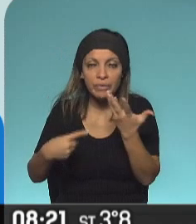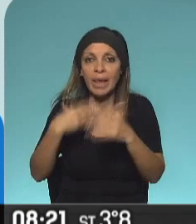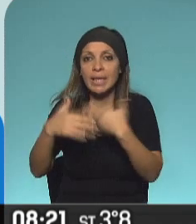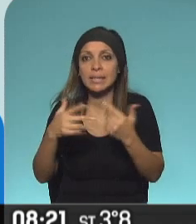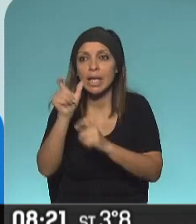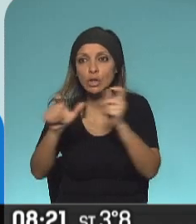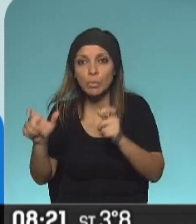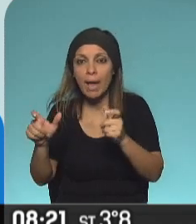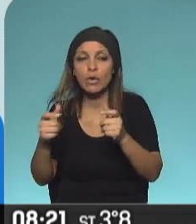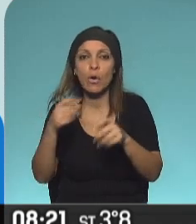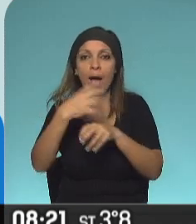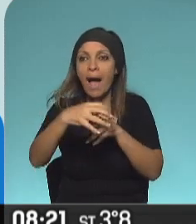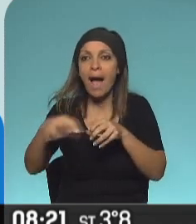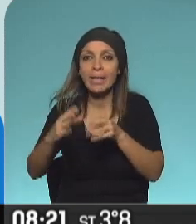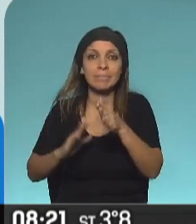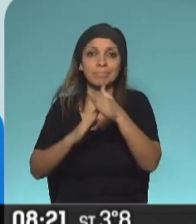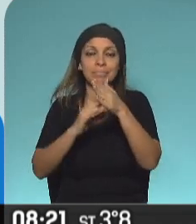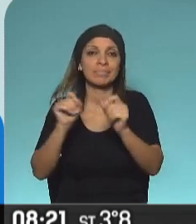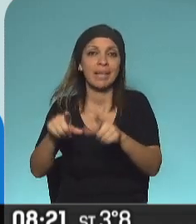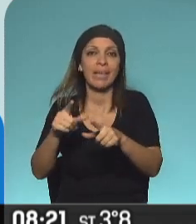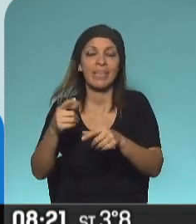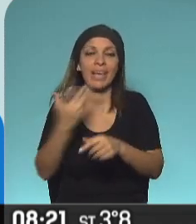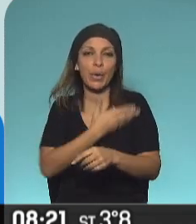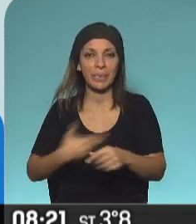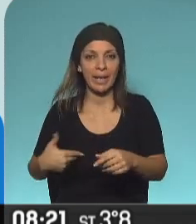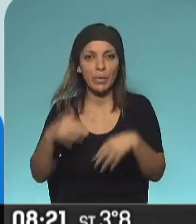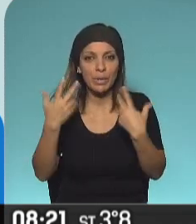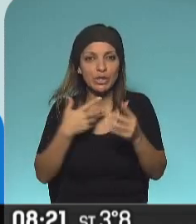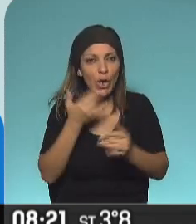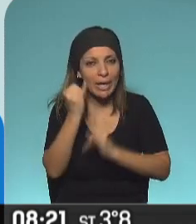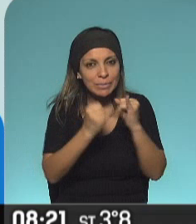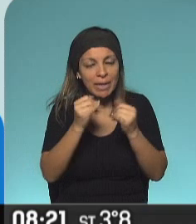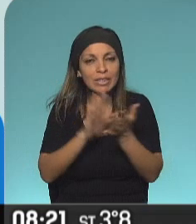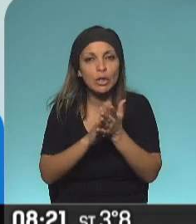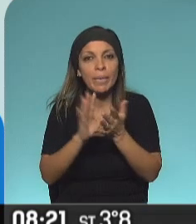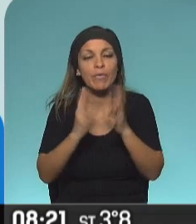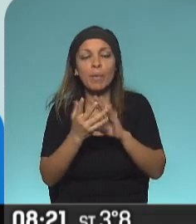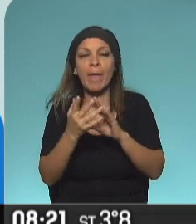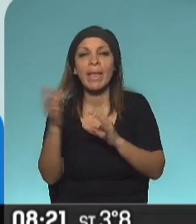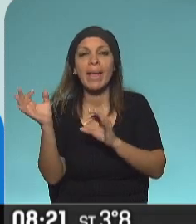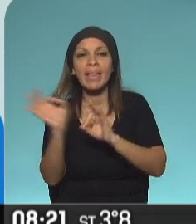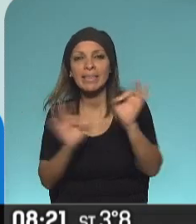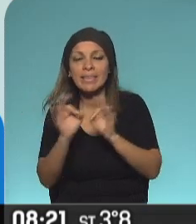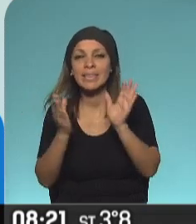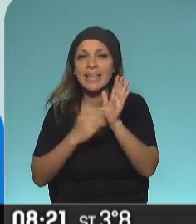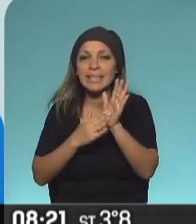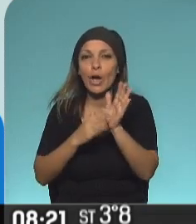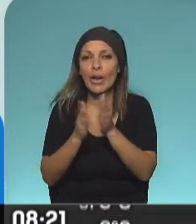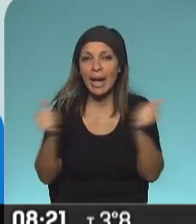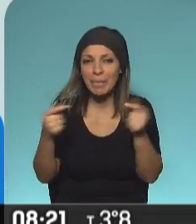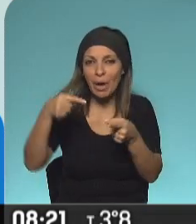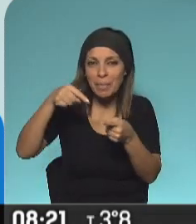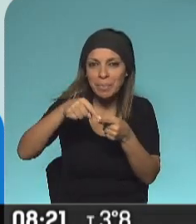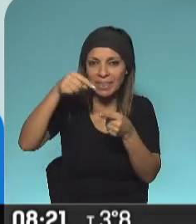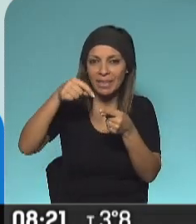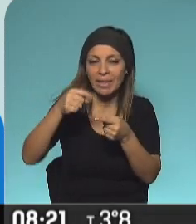en áreas esenciales del gobierno. Por eso la estrategia que yo explicaba del testeo serológico sistemático,